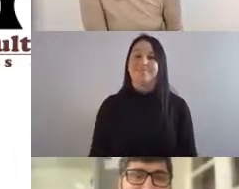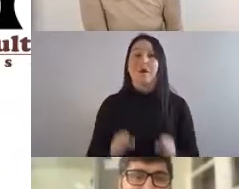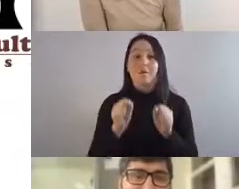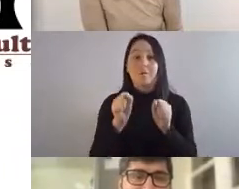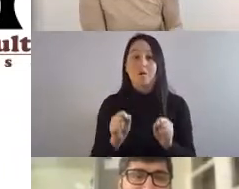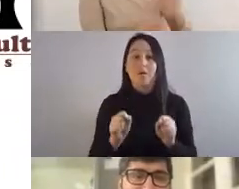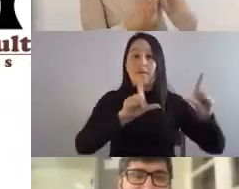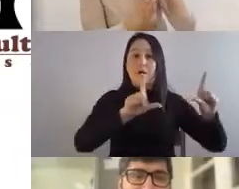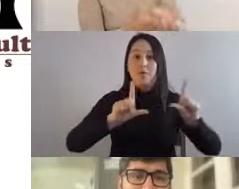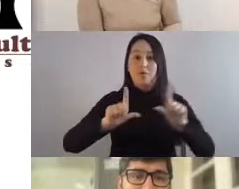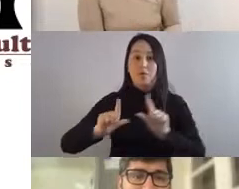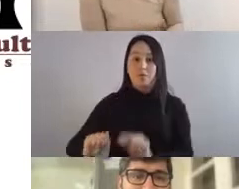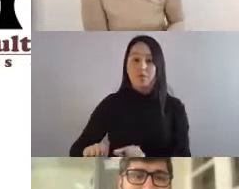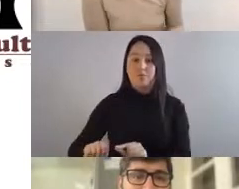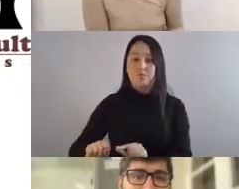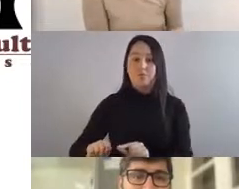compartir?